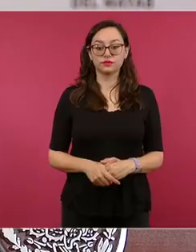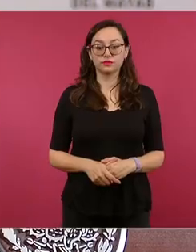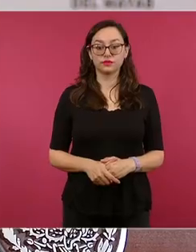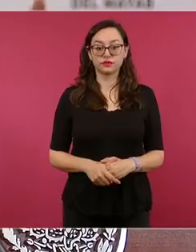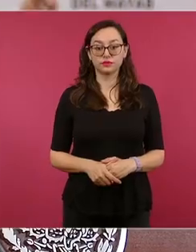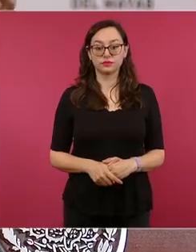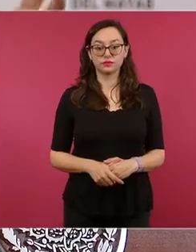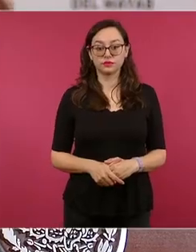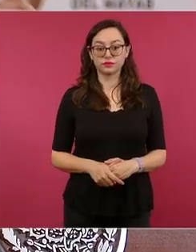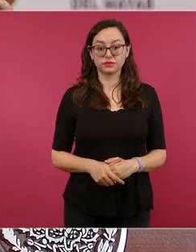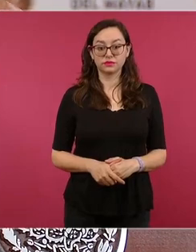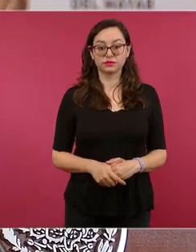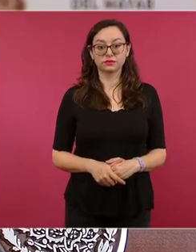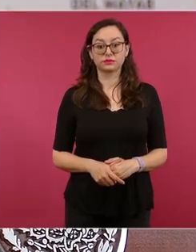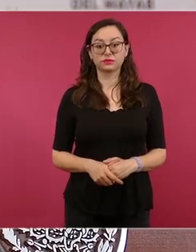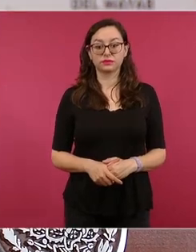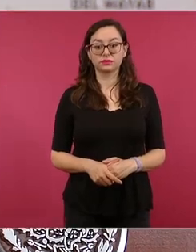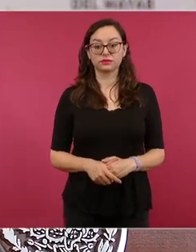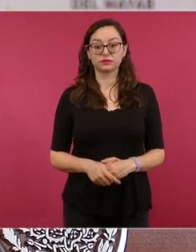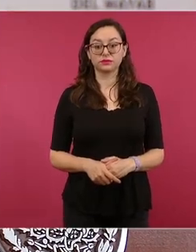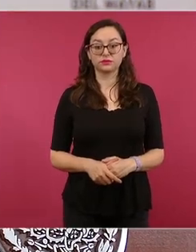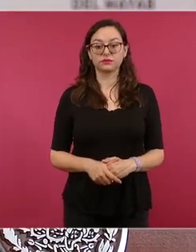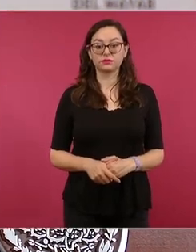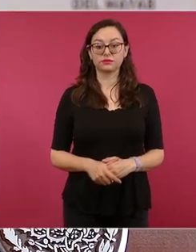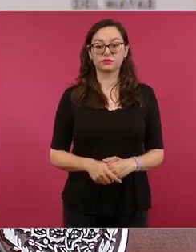El nivel